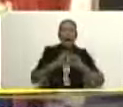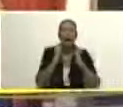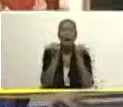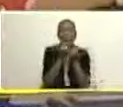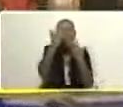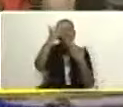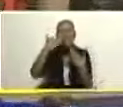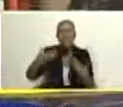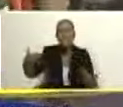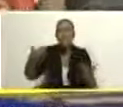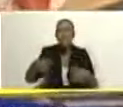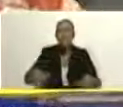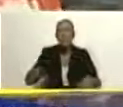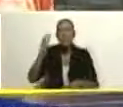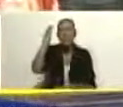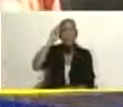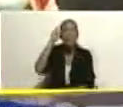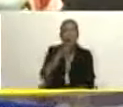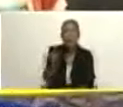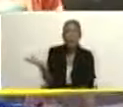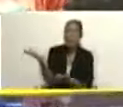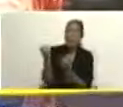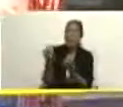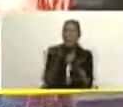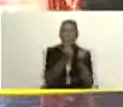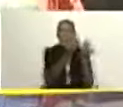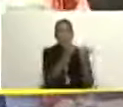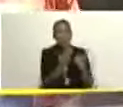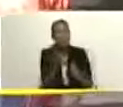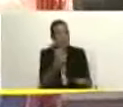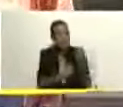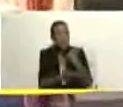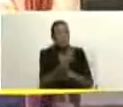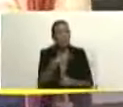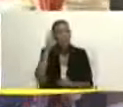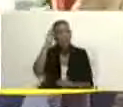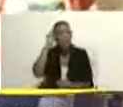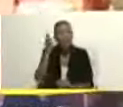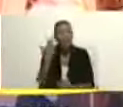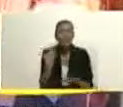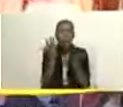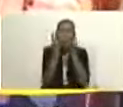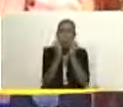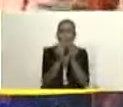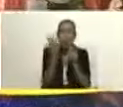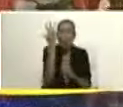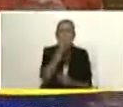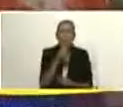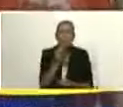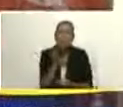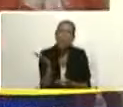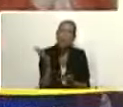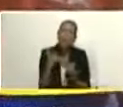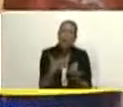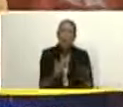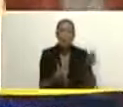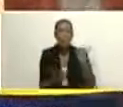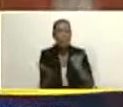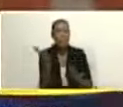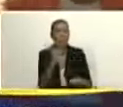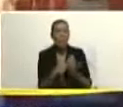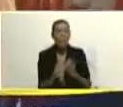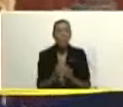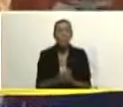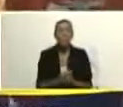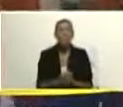saludo, muchachas. Están las maestras. Dejen que se vengan para el acto las maestras. Ajá. Los muchachos, todos. Allá están otras maestras.